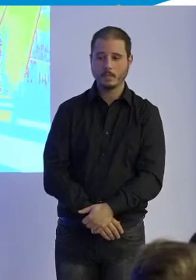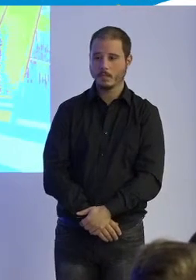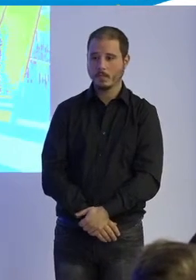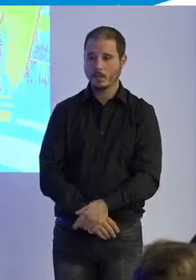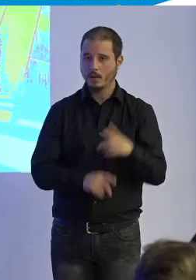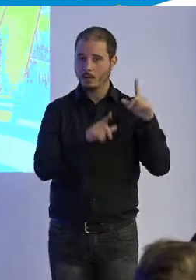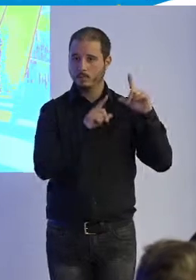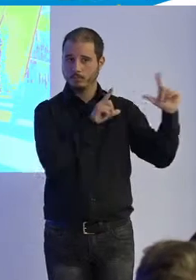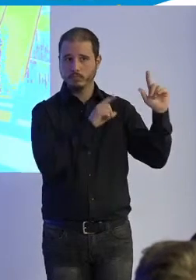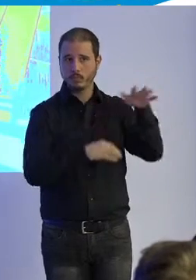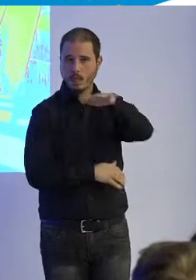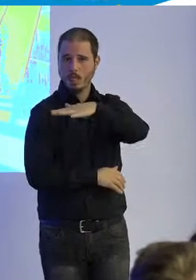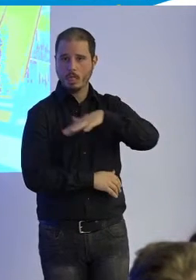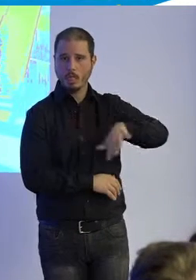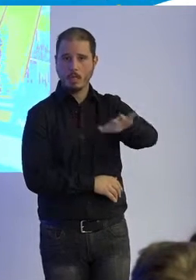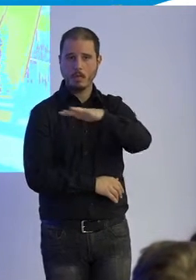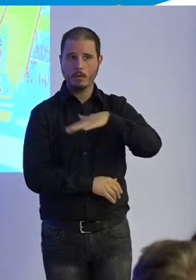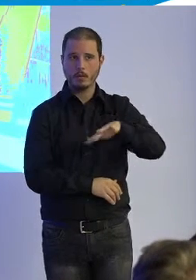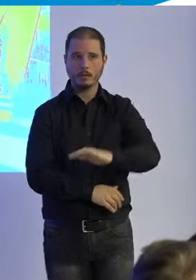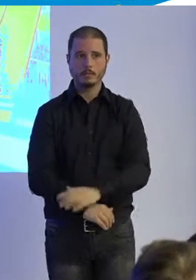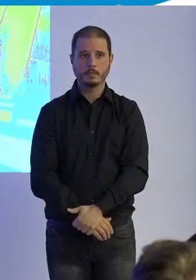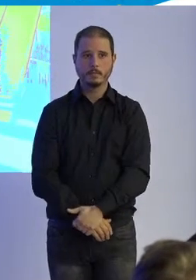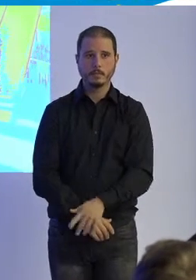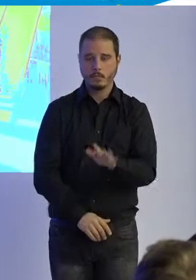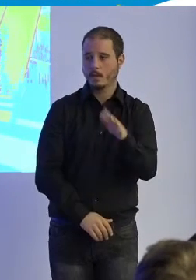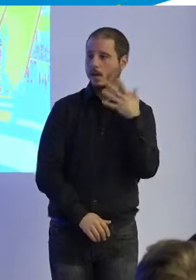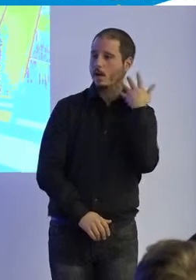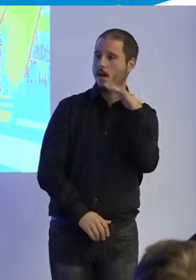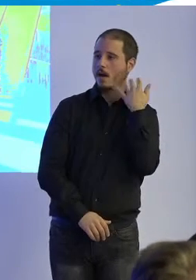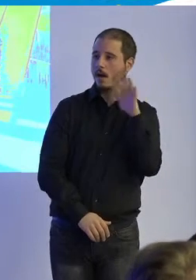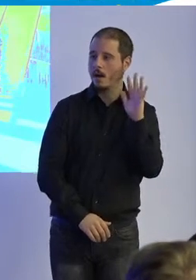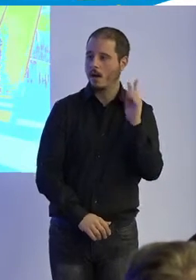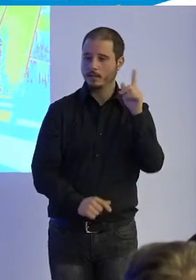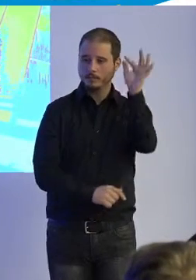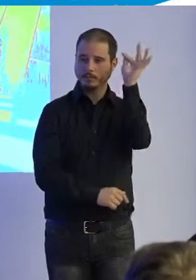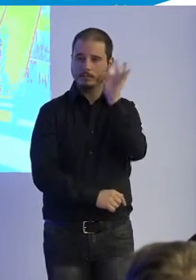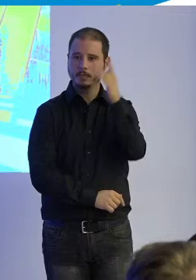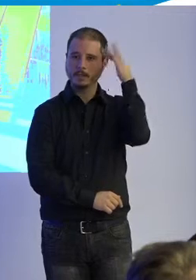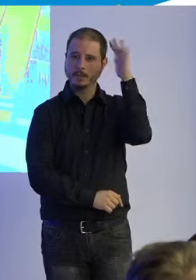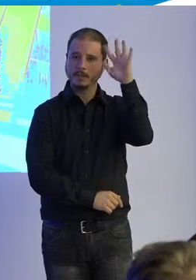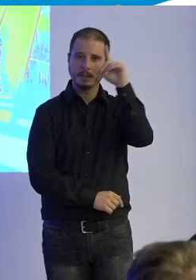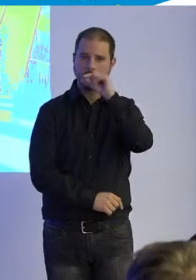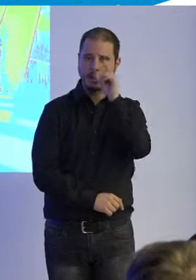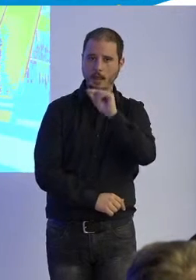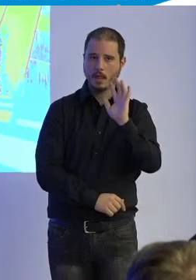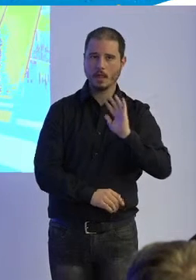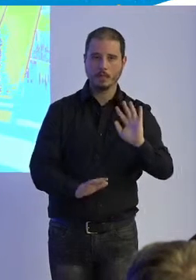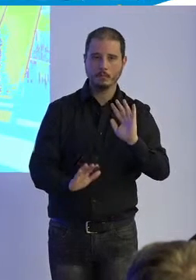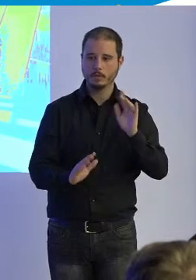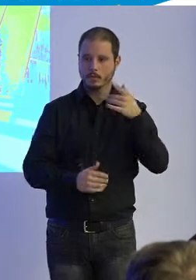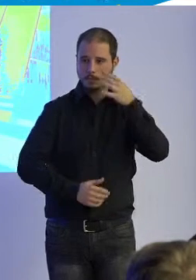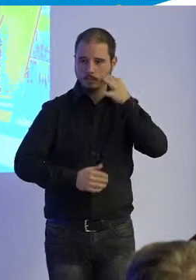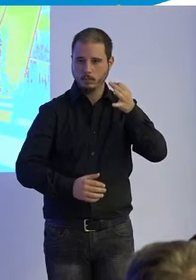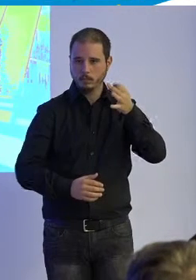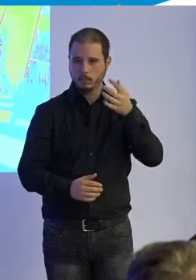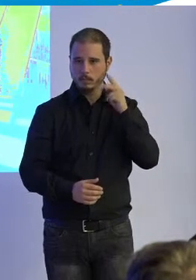este espacio... Bueno, nos reímos mucho de la ciencia ficción, jiji, jaja, Star Trek, Star Wars, tal, pero es una fuente enorme